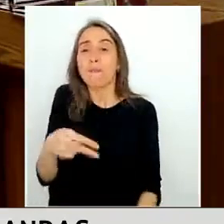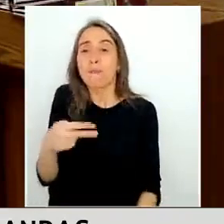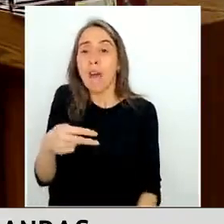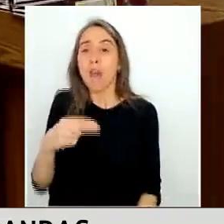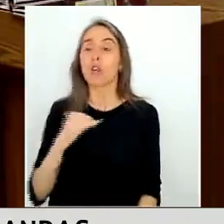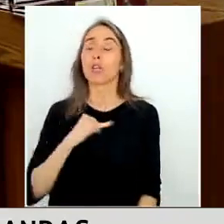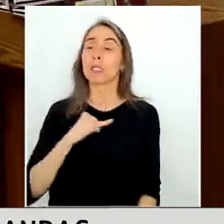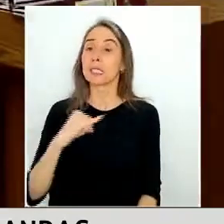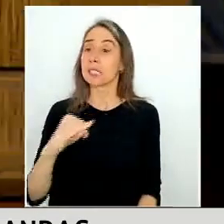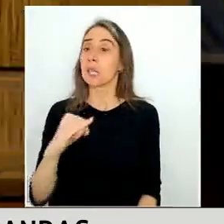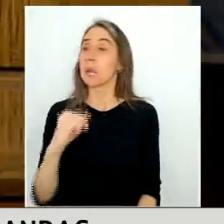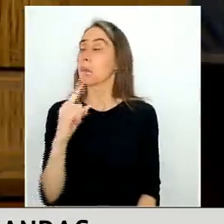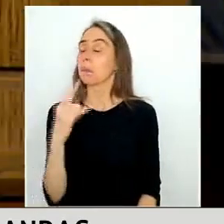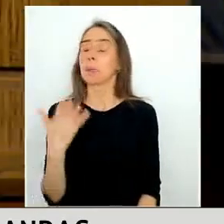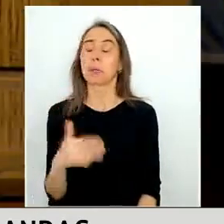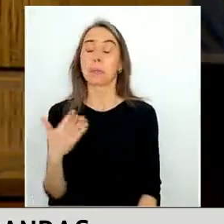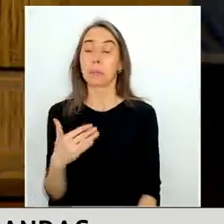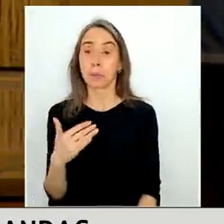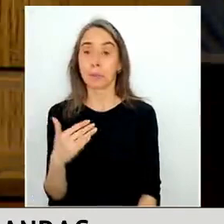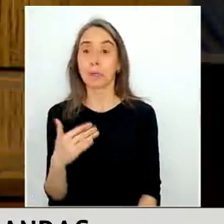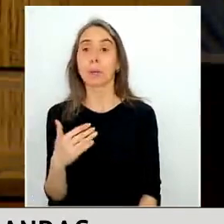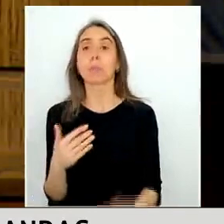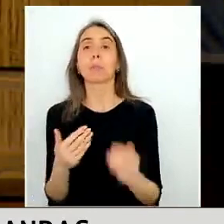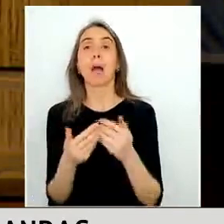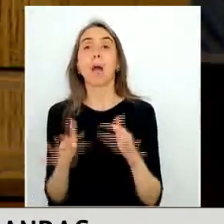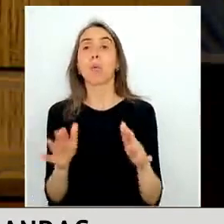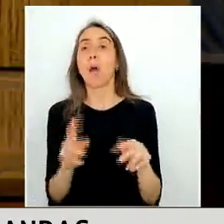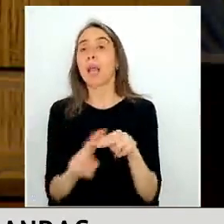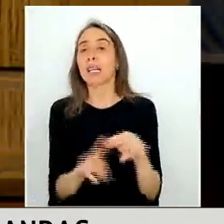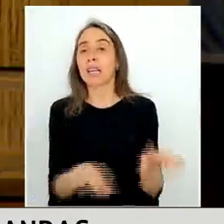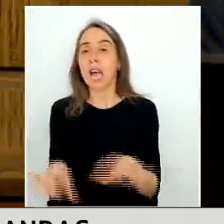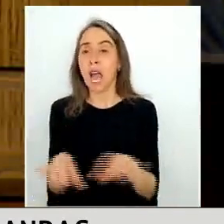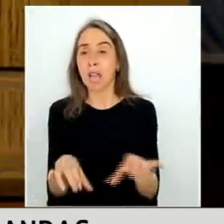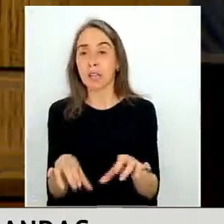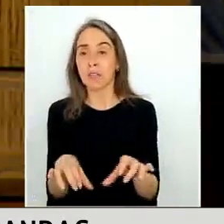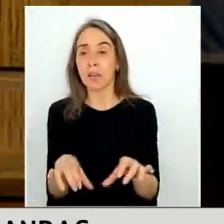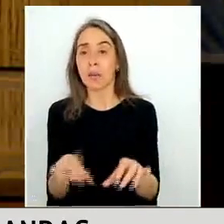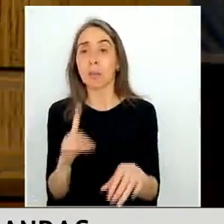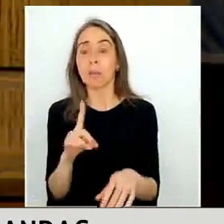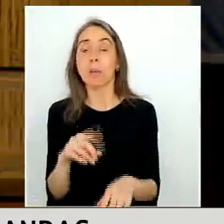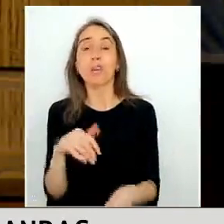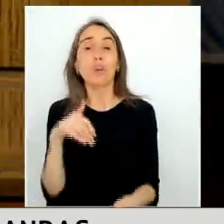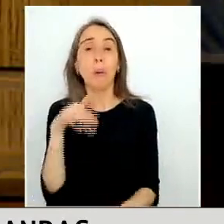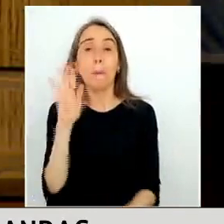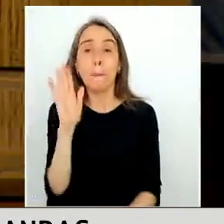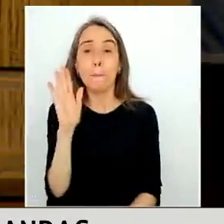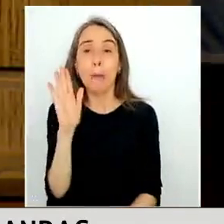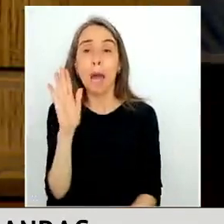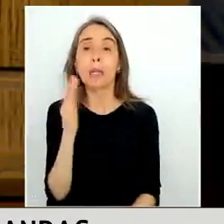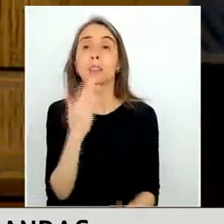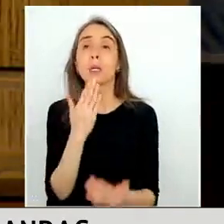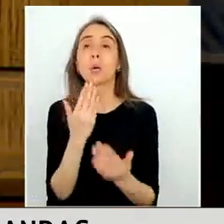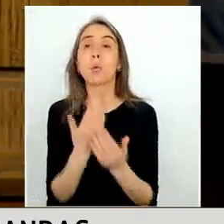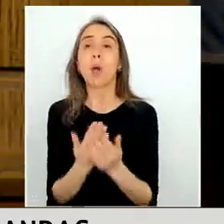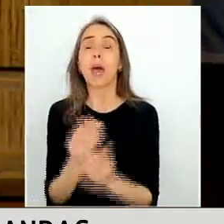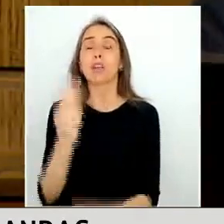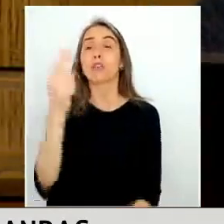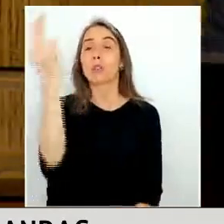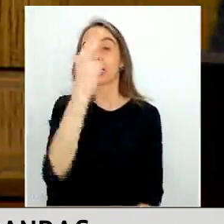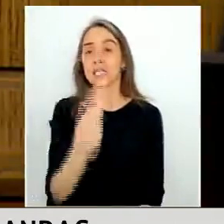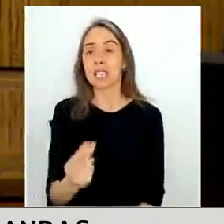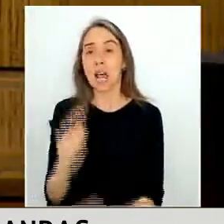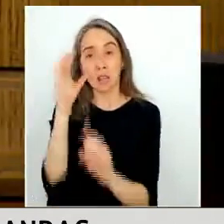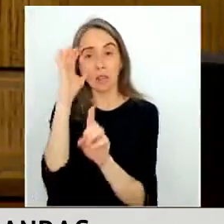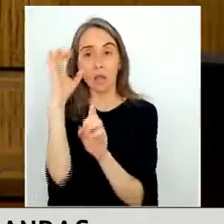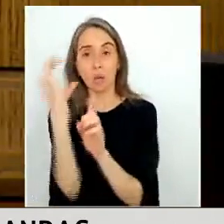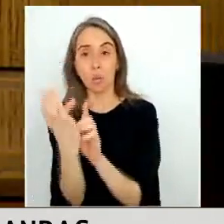esenciales para cualquier actividad pero lo más aún no se trata de arte y cultura Y es que